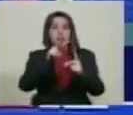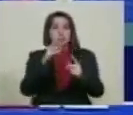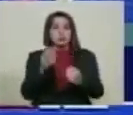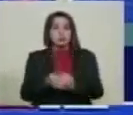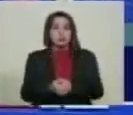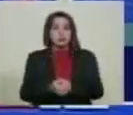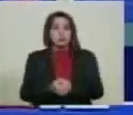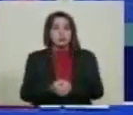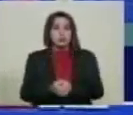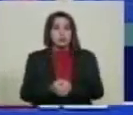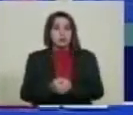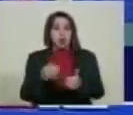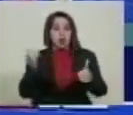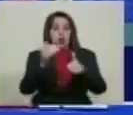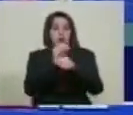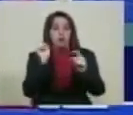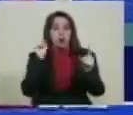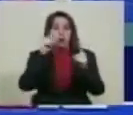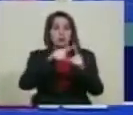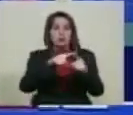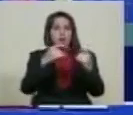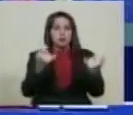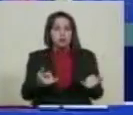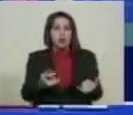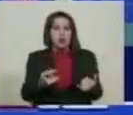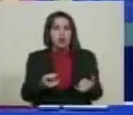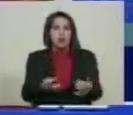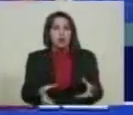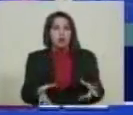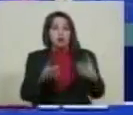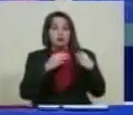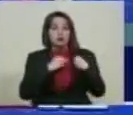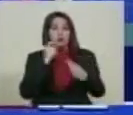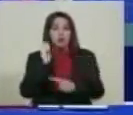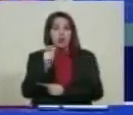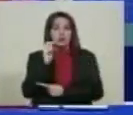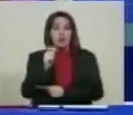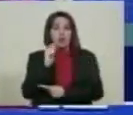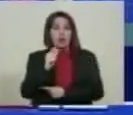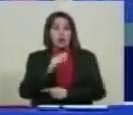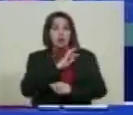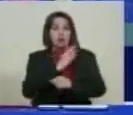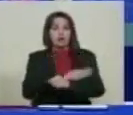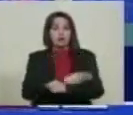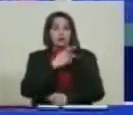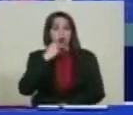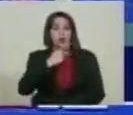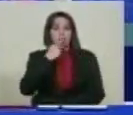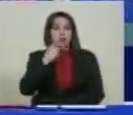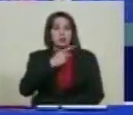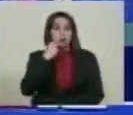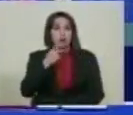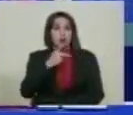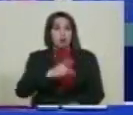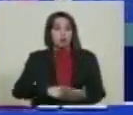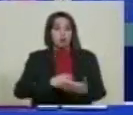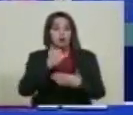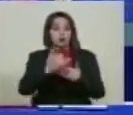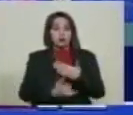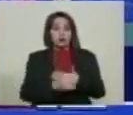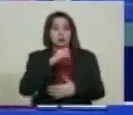para lograr los objetivos y cumplir las tareas de nuestra fuerza política, de nuestro proyecto